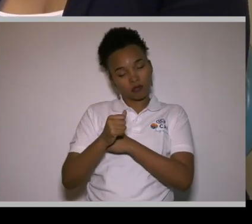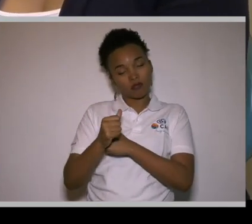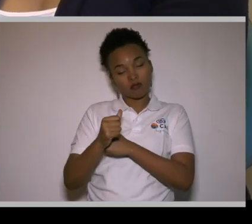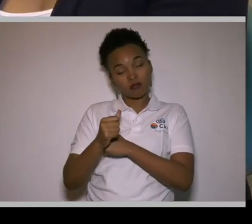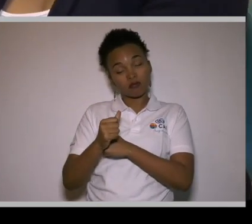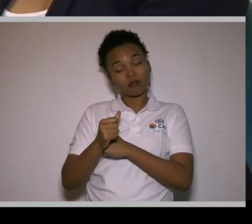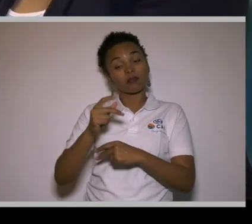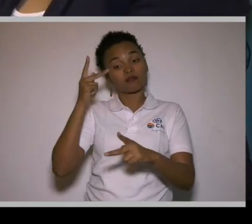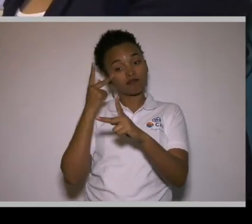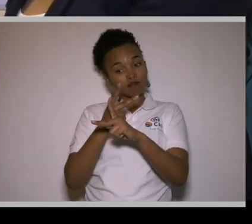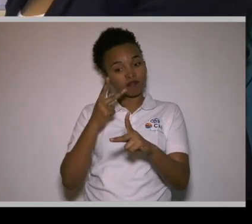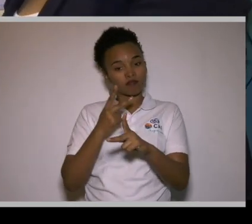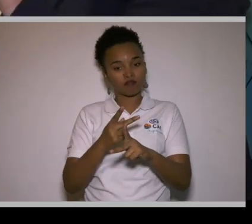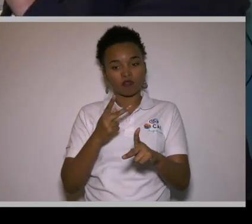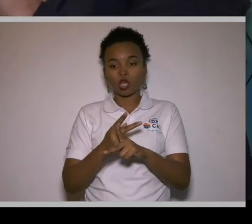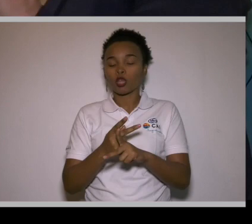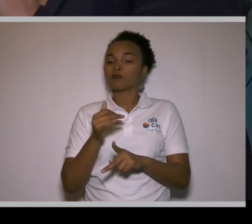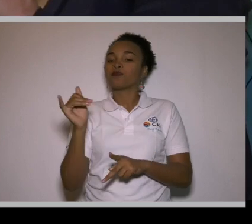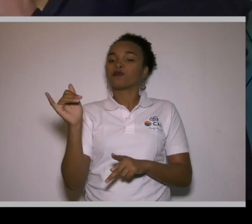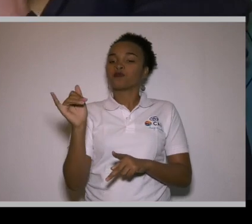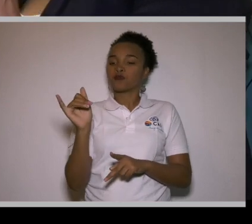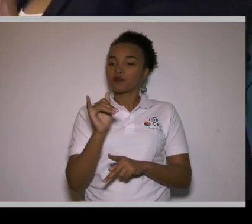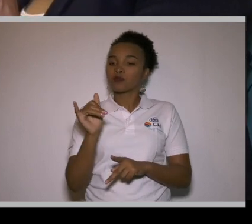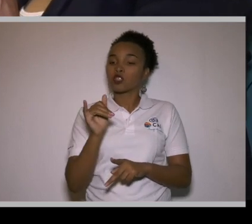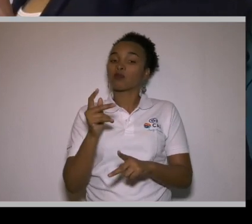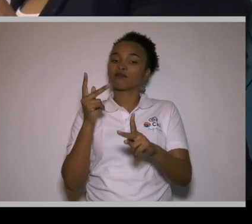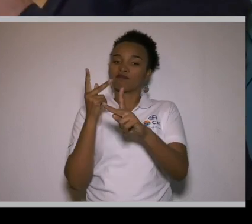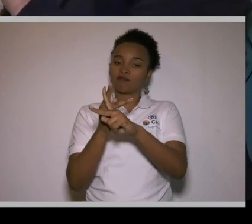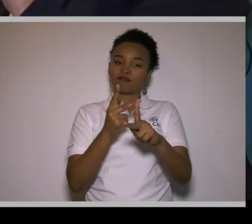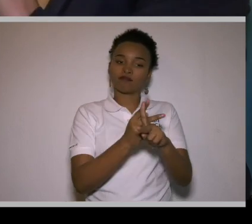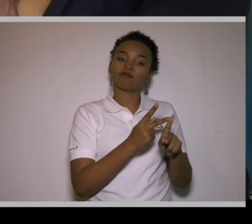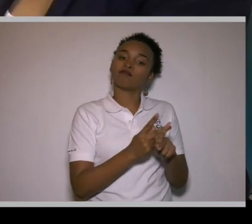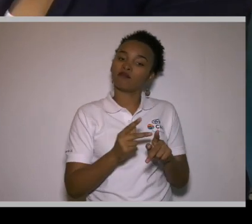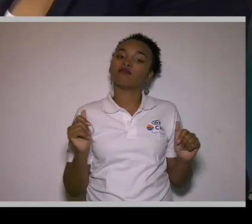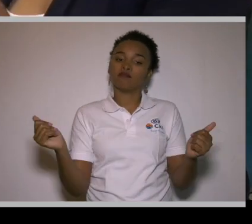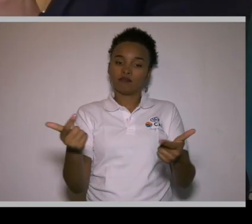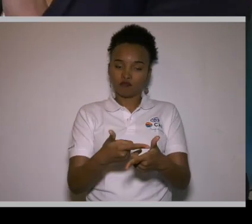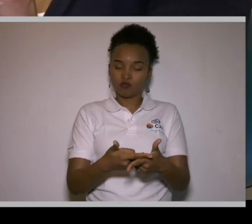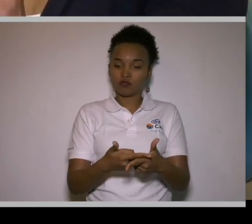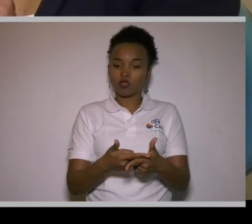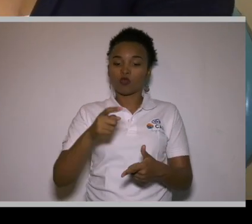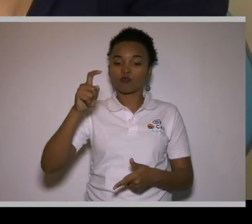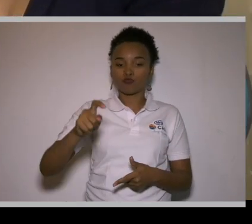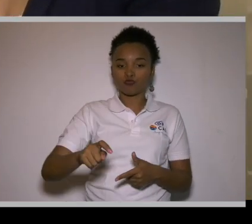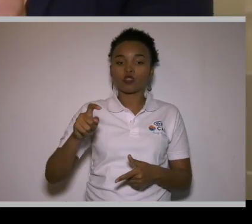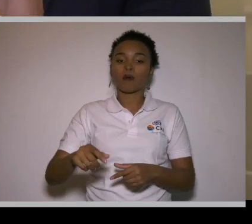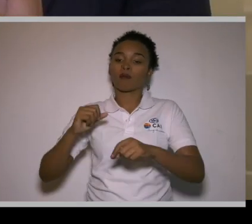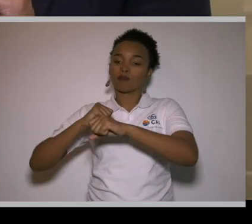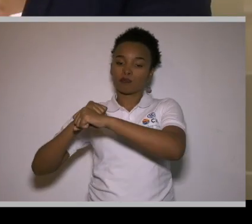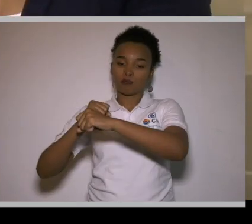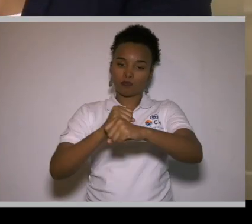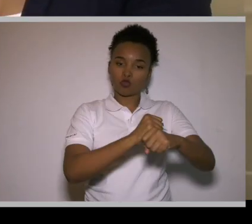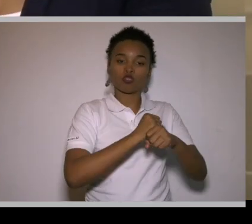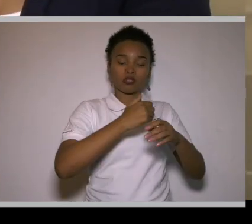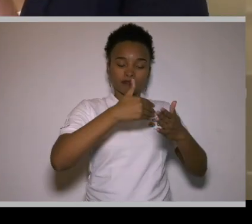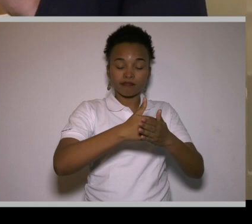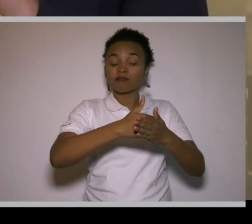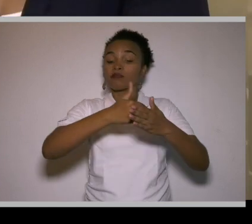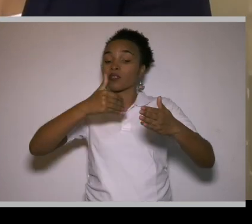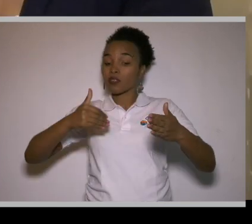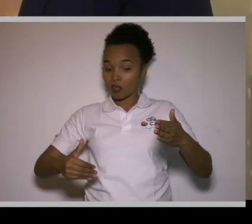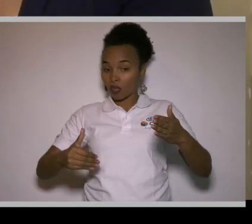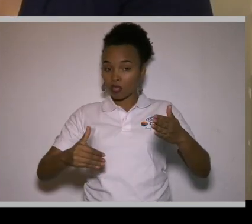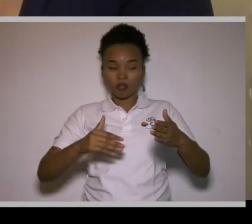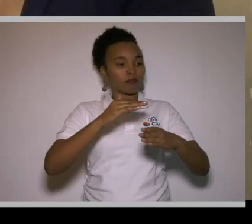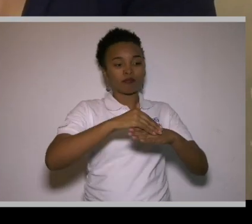importantísimas informaciones y a ustedes recordarles que la prevención es mejor que curar. Así que